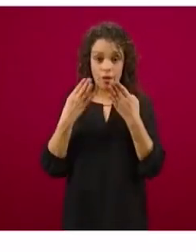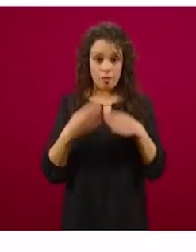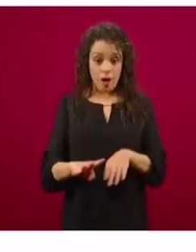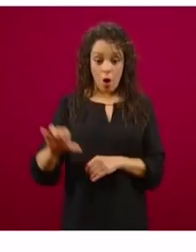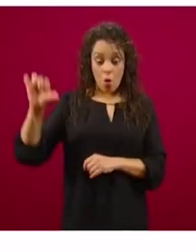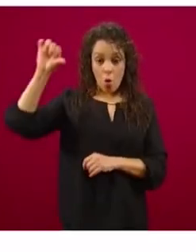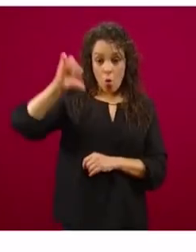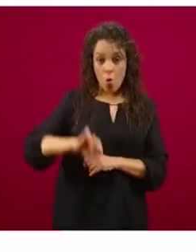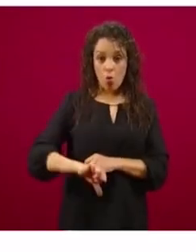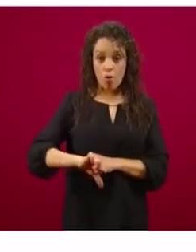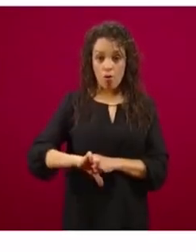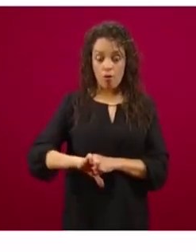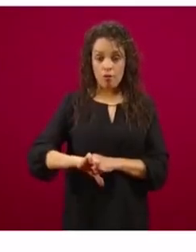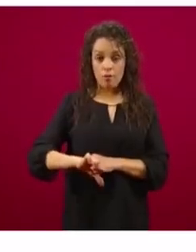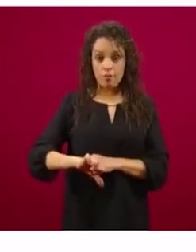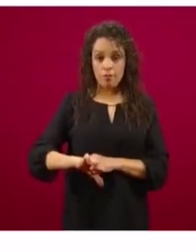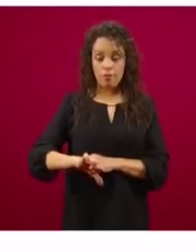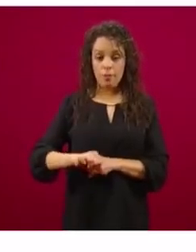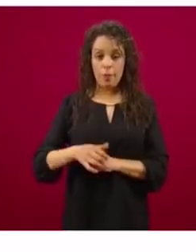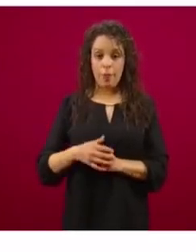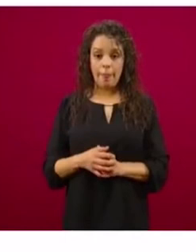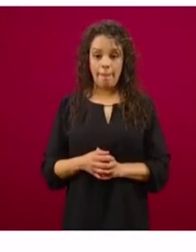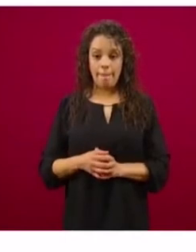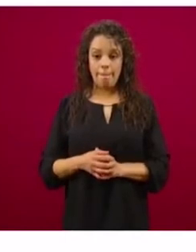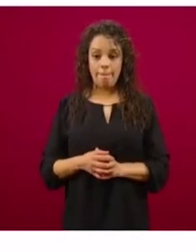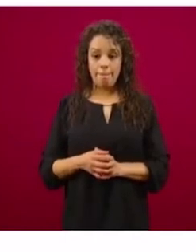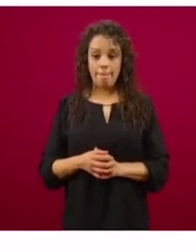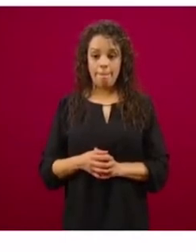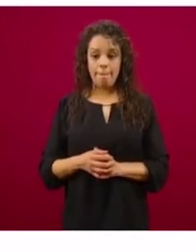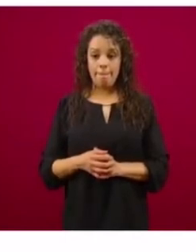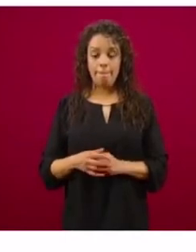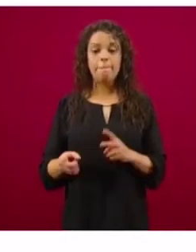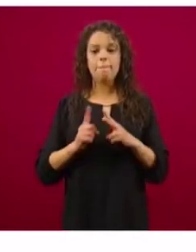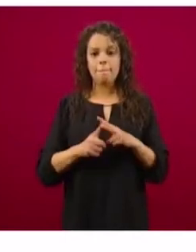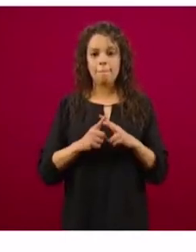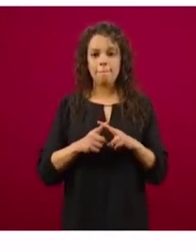en los bancos equivale a